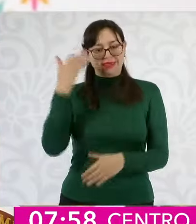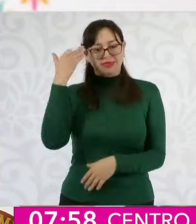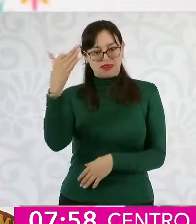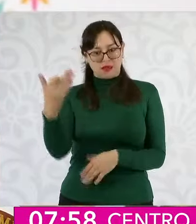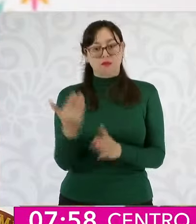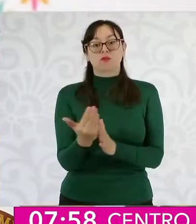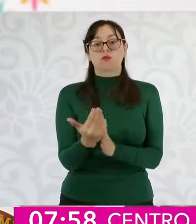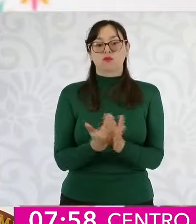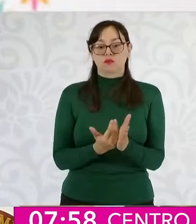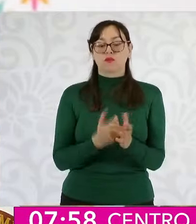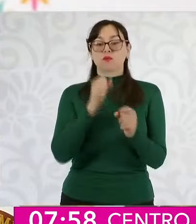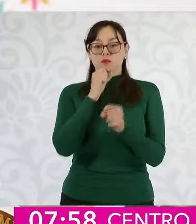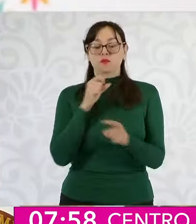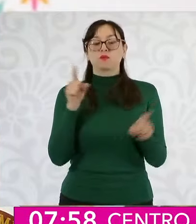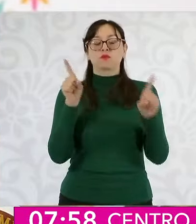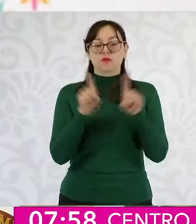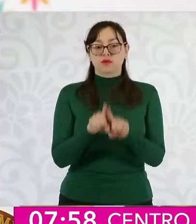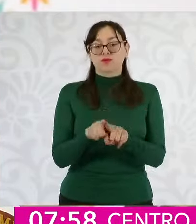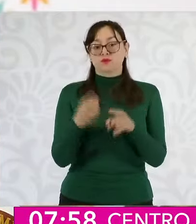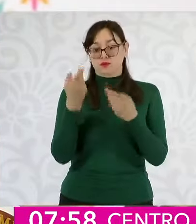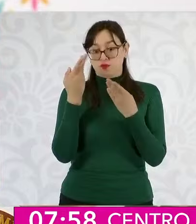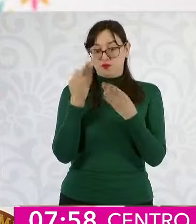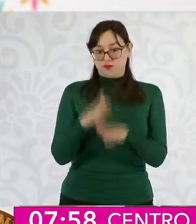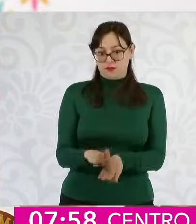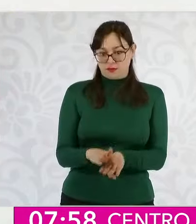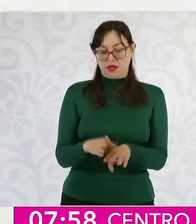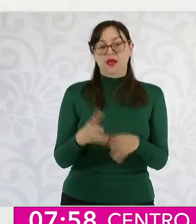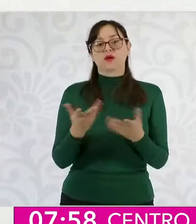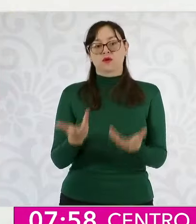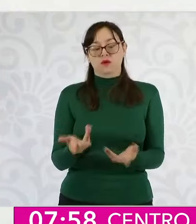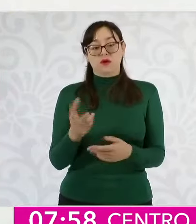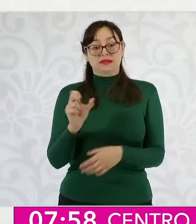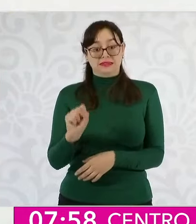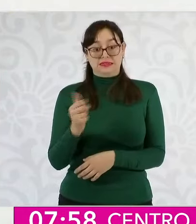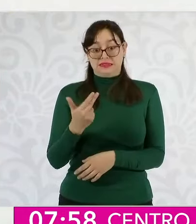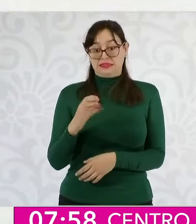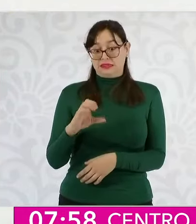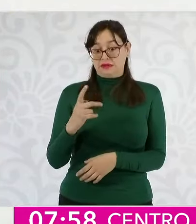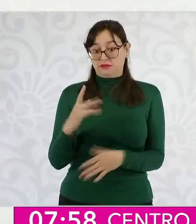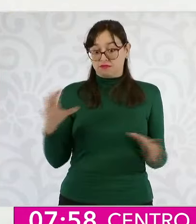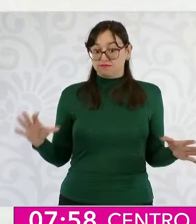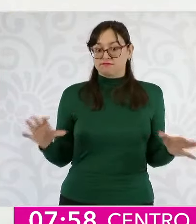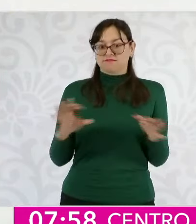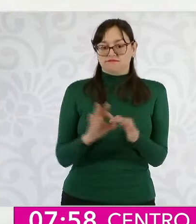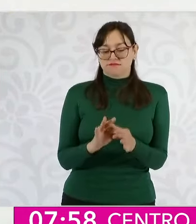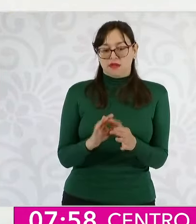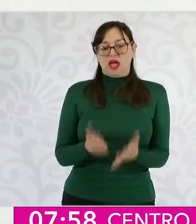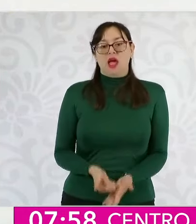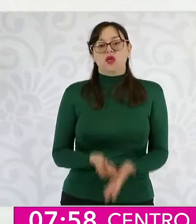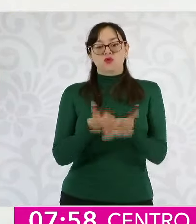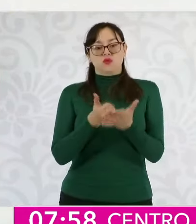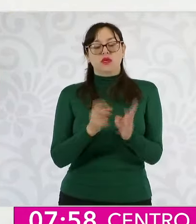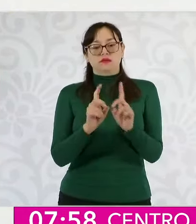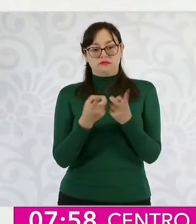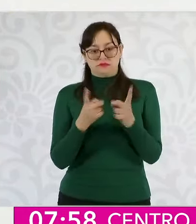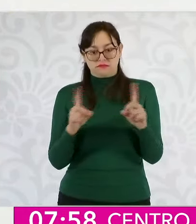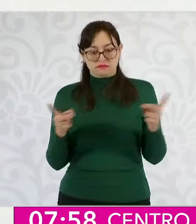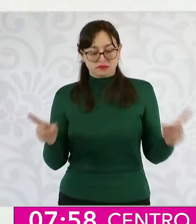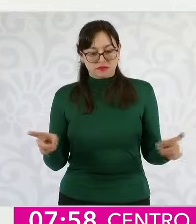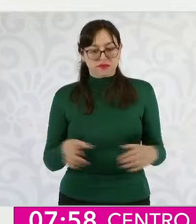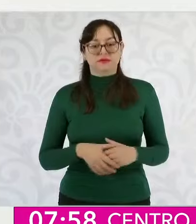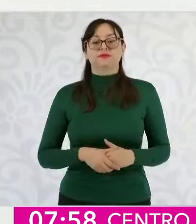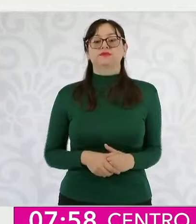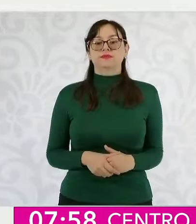Potenciar programas de banca de desarrollo, que Banca de Desarrollo, Secretaría de Hacienda, será un gran, gran aliado para el desarrollo de